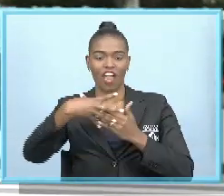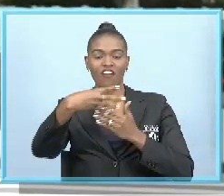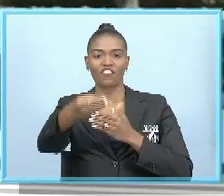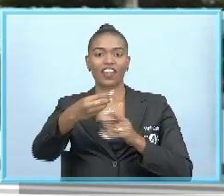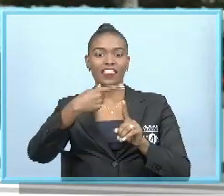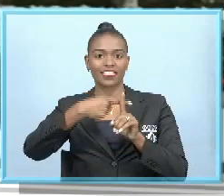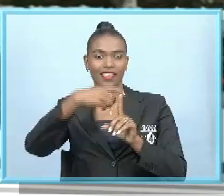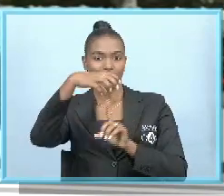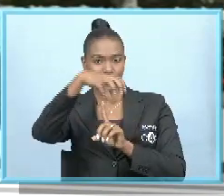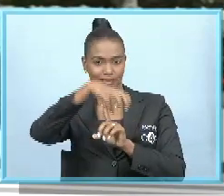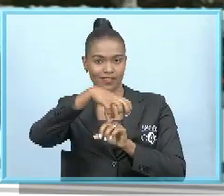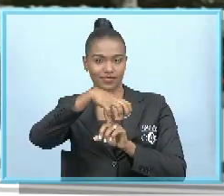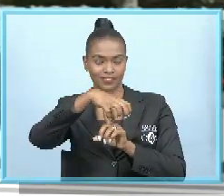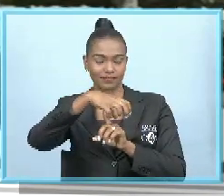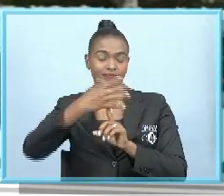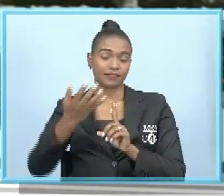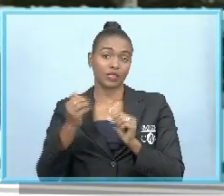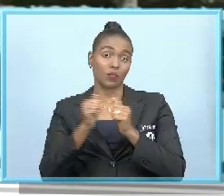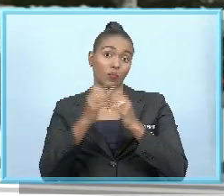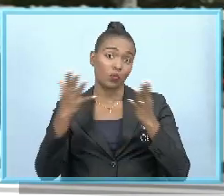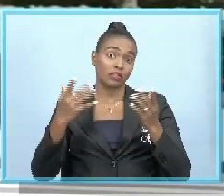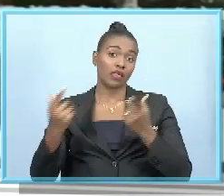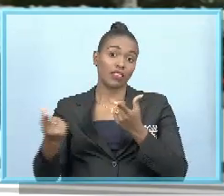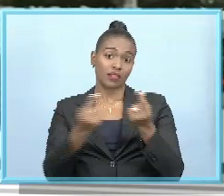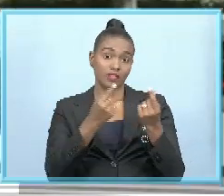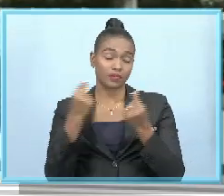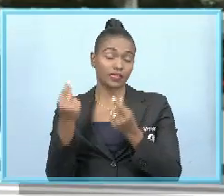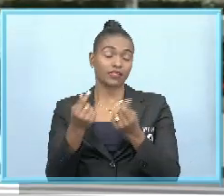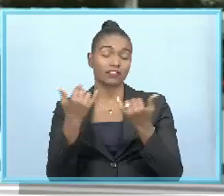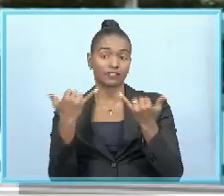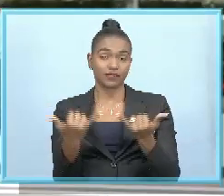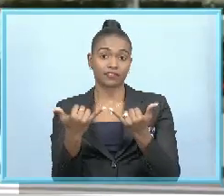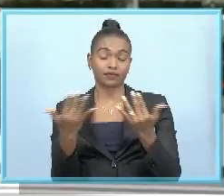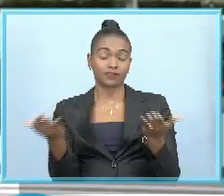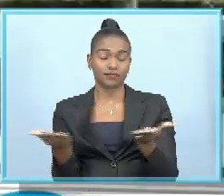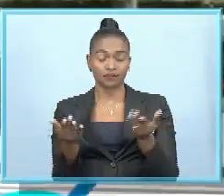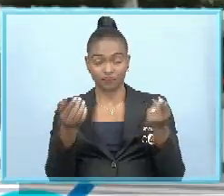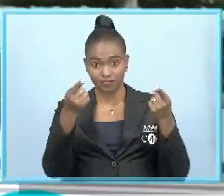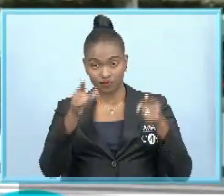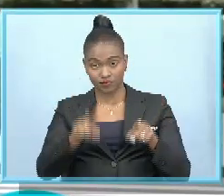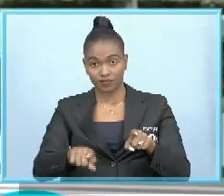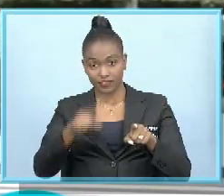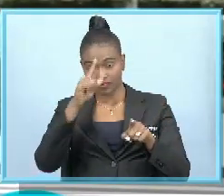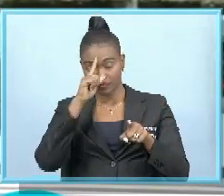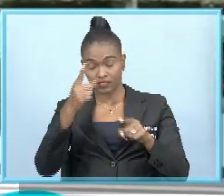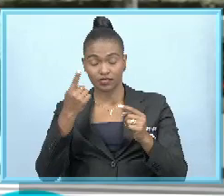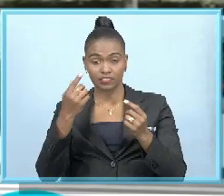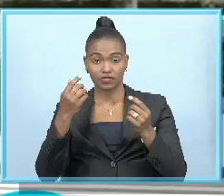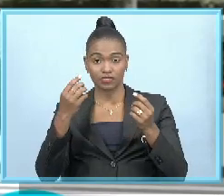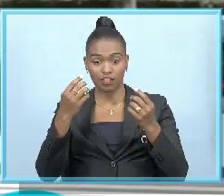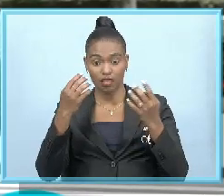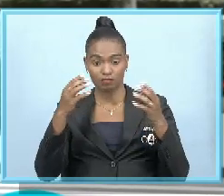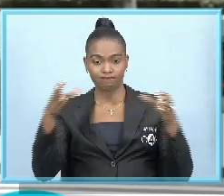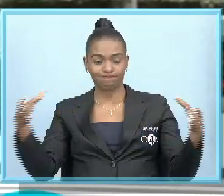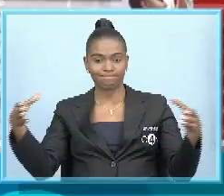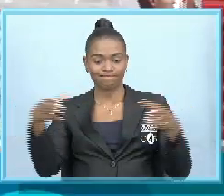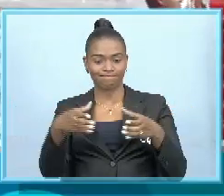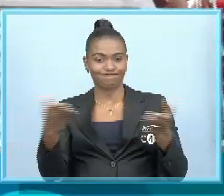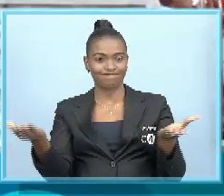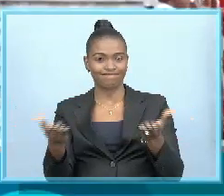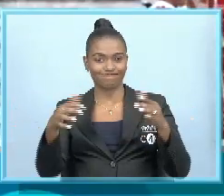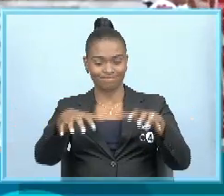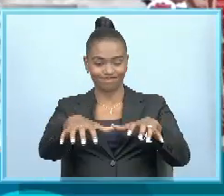de la Casa de Gobierno. Muchas actividades en el día de hoy en ocasión de la celebración en el país de